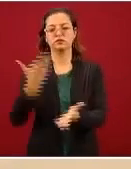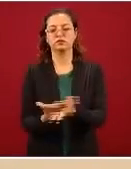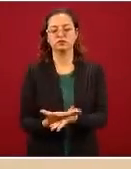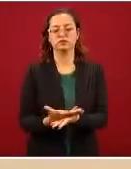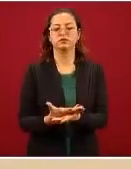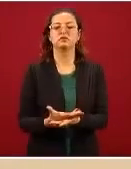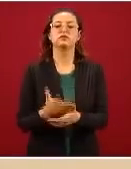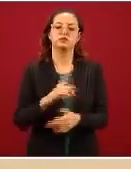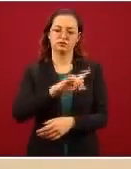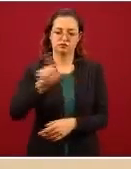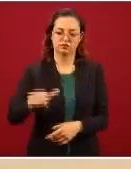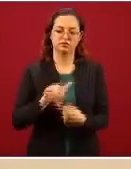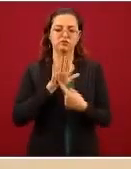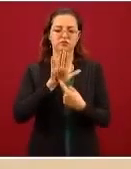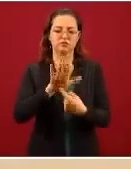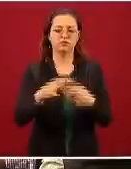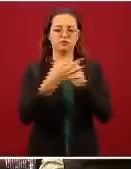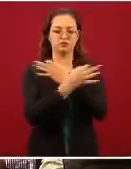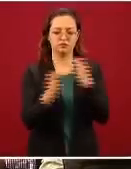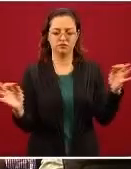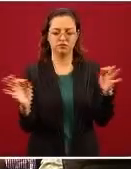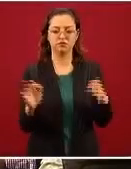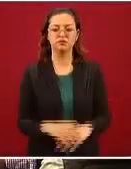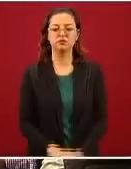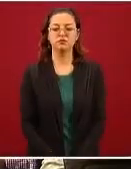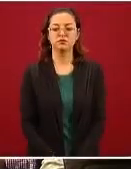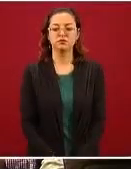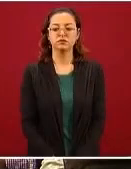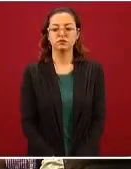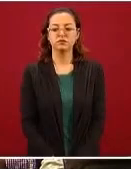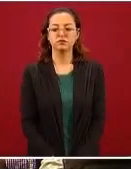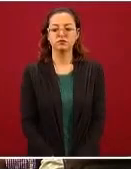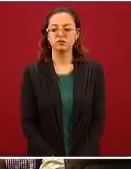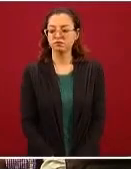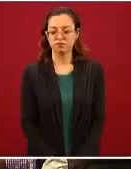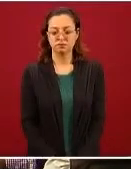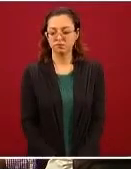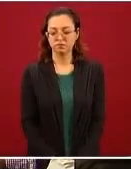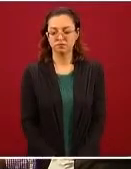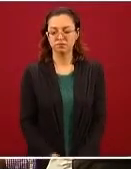para poderlo anunciar. ¿Pero era una empresa privada la que lucraba con eso? No les puedo decir.